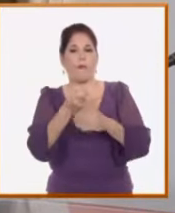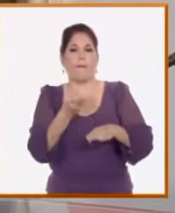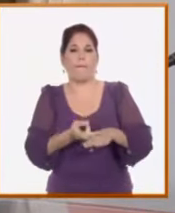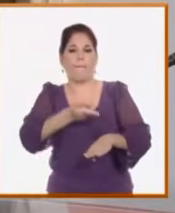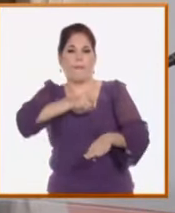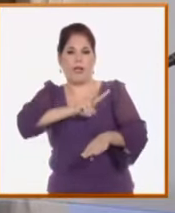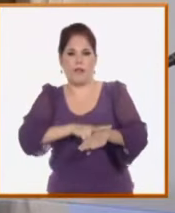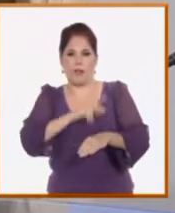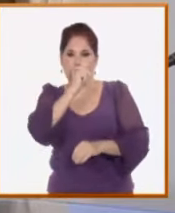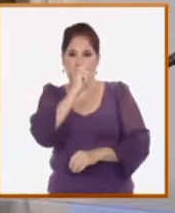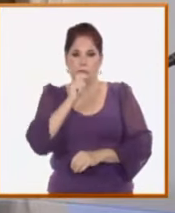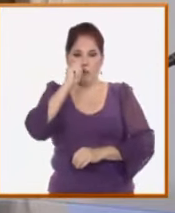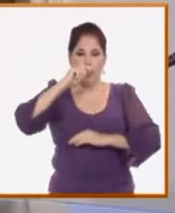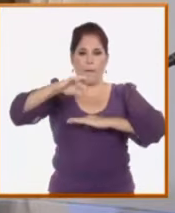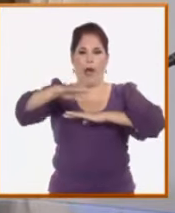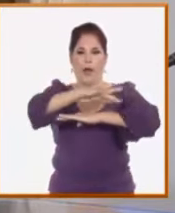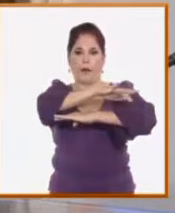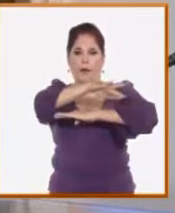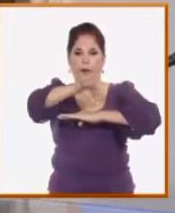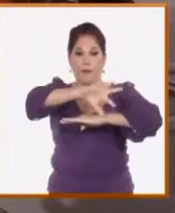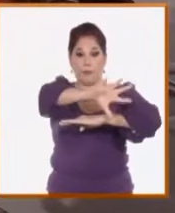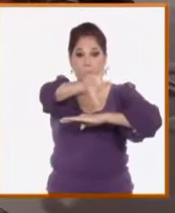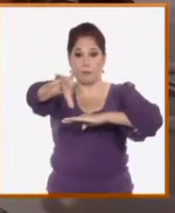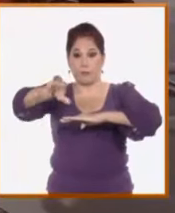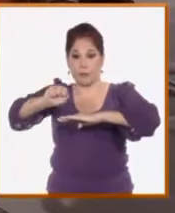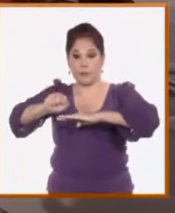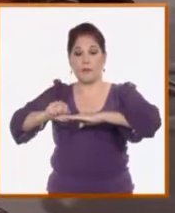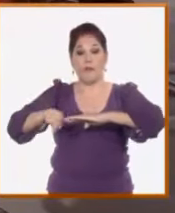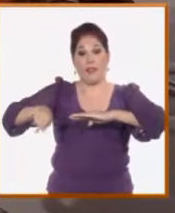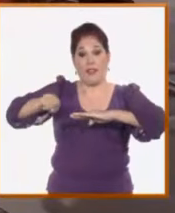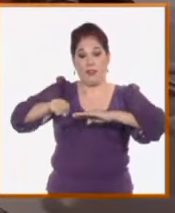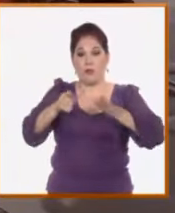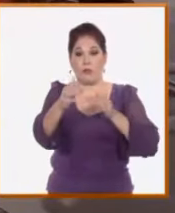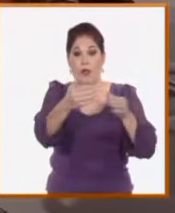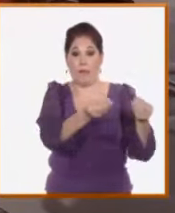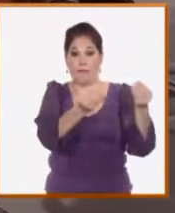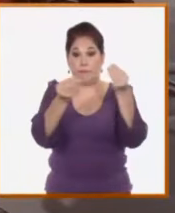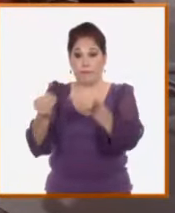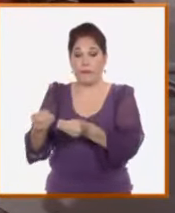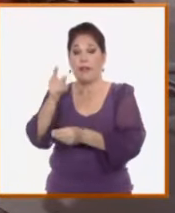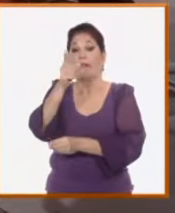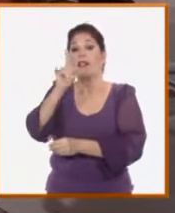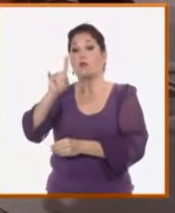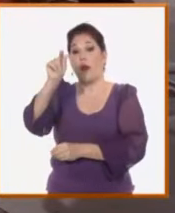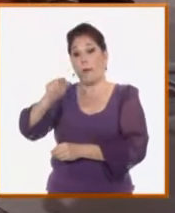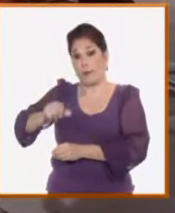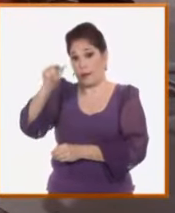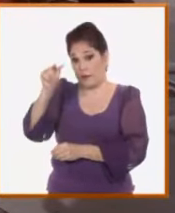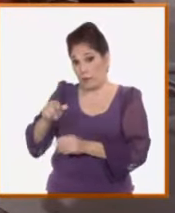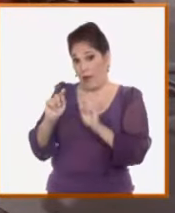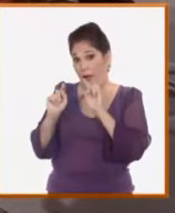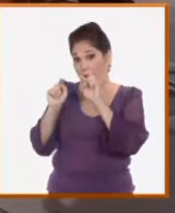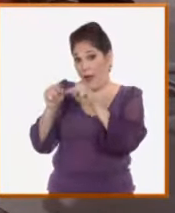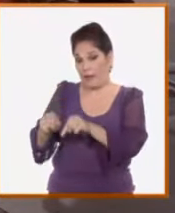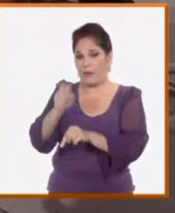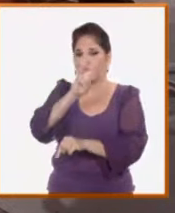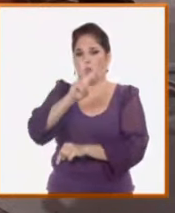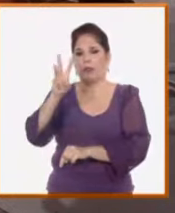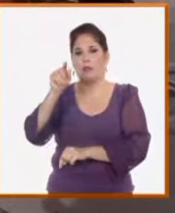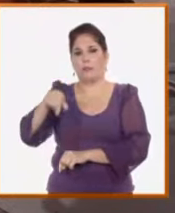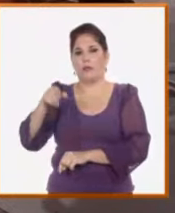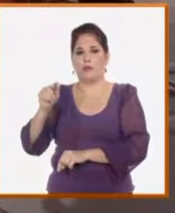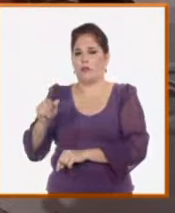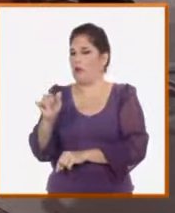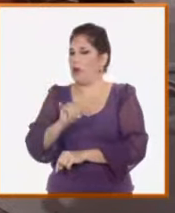el borde costero se logró eh investigar 19 casos que involucraron a 33 personas